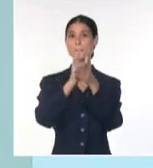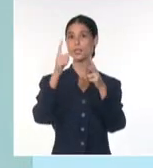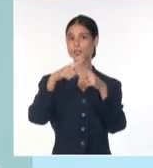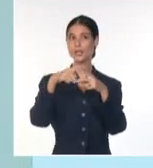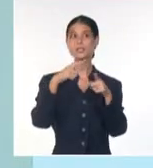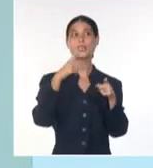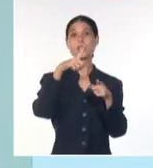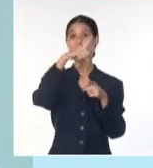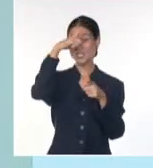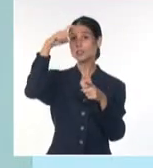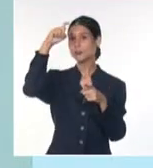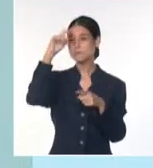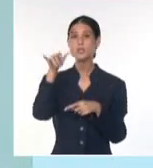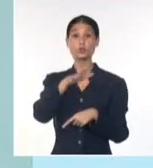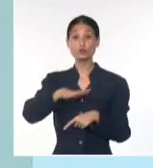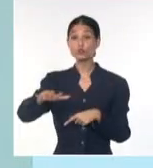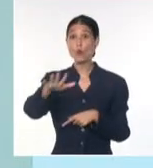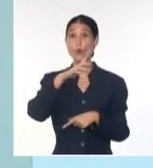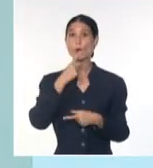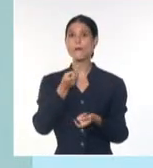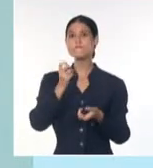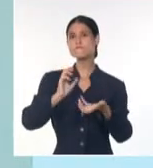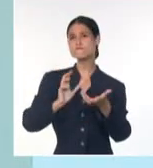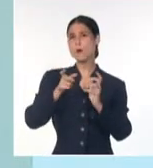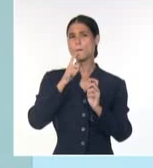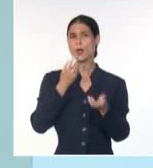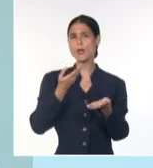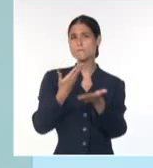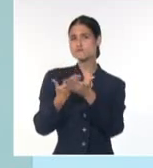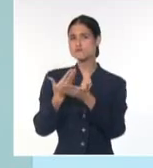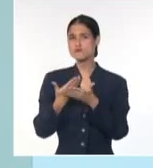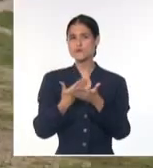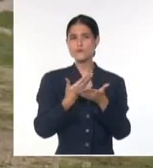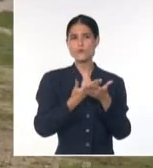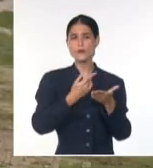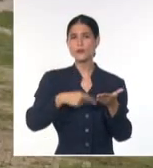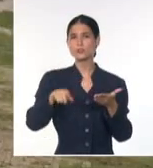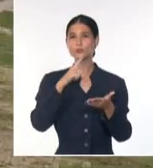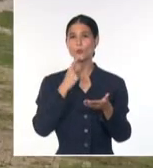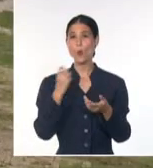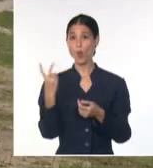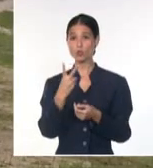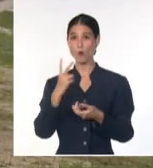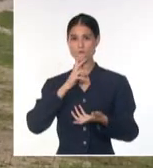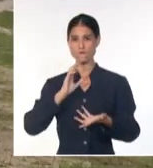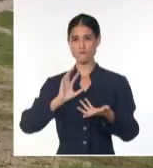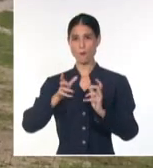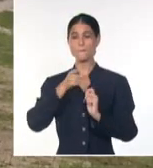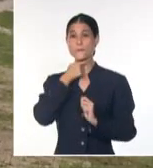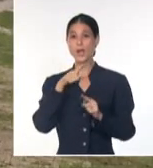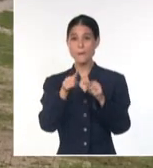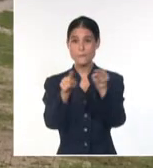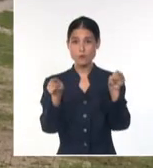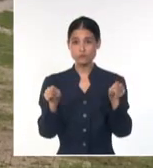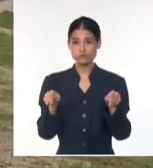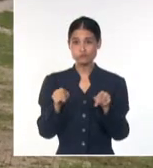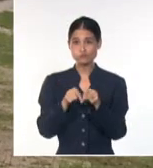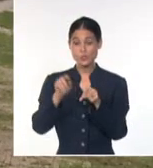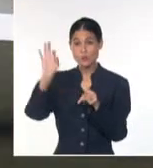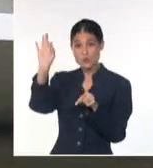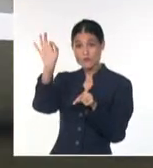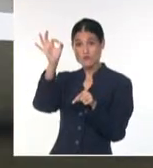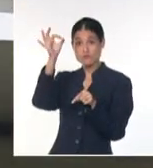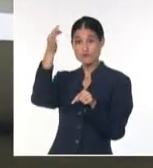estableciendo sistemas de riego, de goteo y aspersión que combinan estas dos técnicas de riego en la producción de tabaco tapado